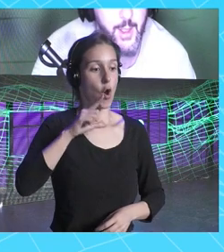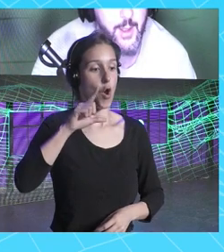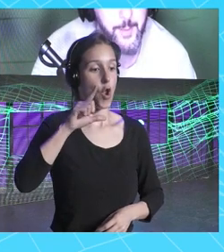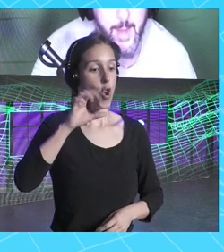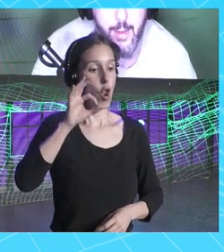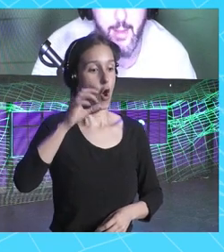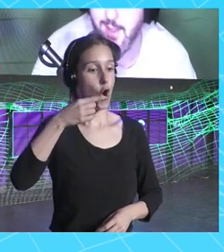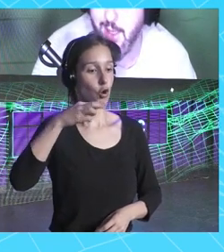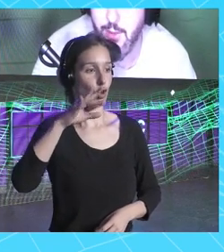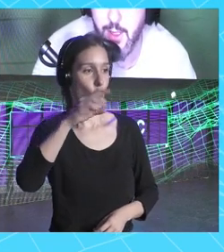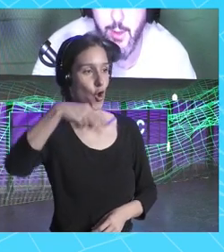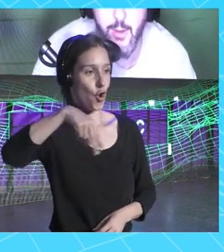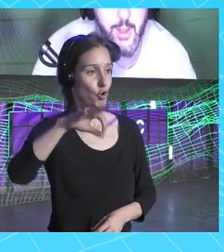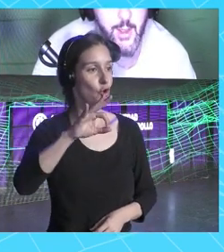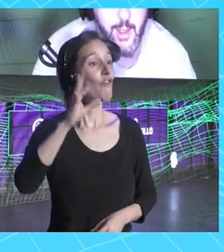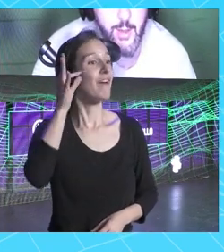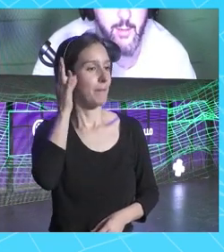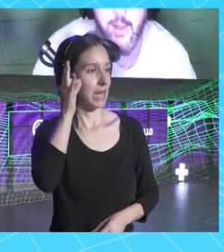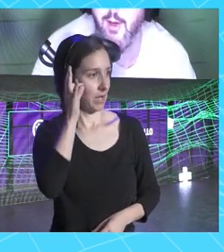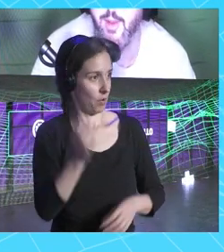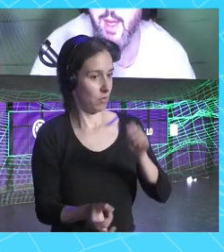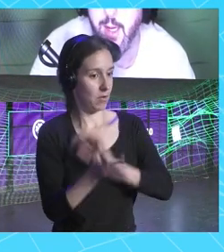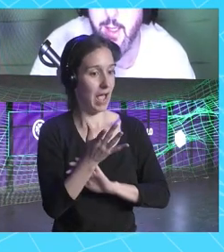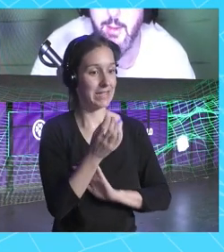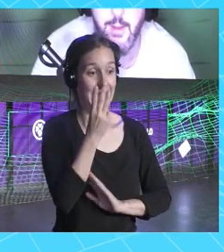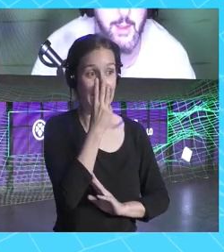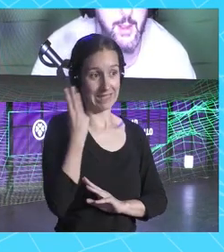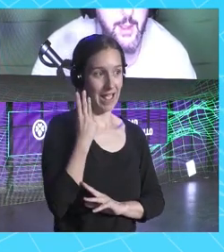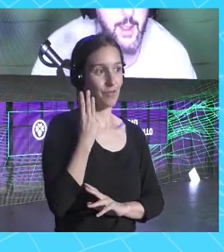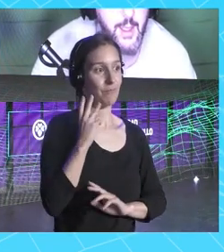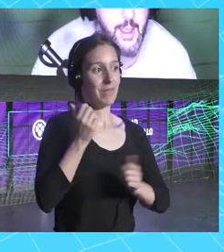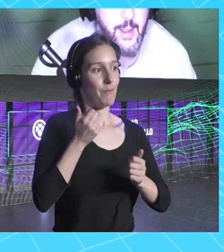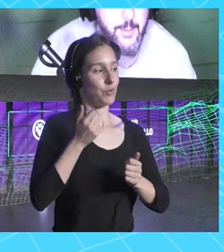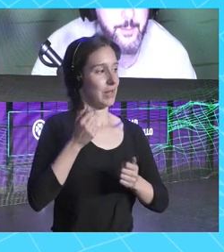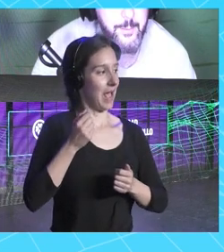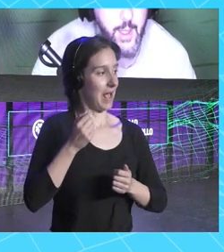hace tres años creo llegamos a la final de la Copa de la reina y